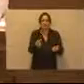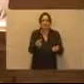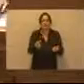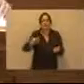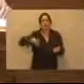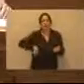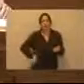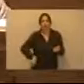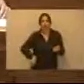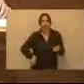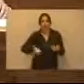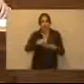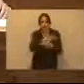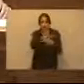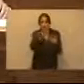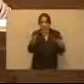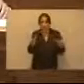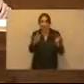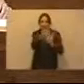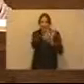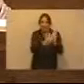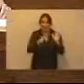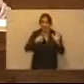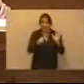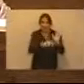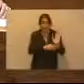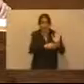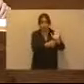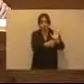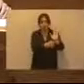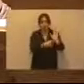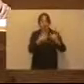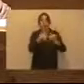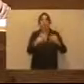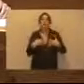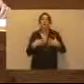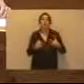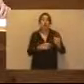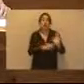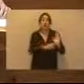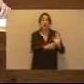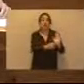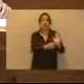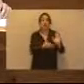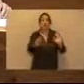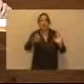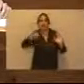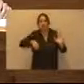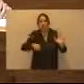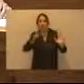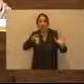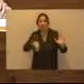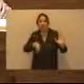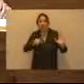profesional reconoza os datos que vostedes publican en Astursalud? Porque saben ben que a espera é moito